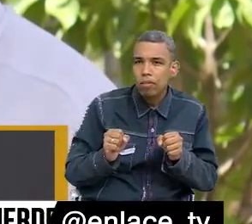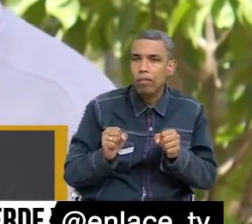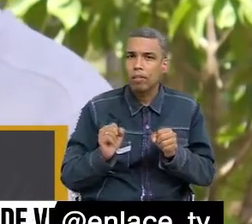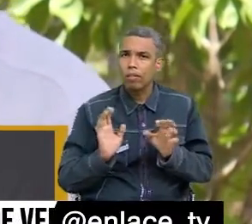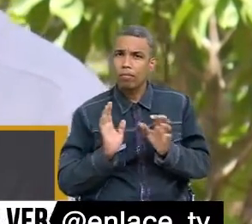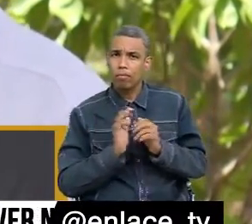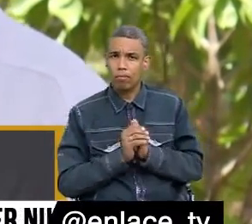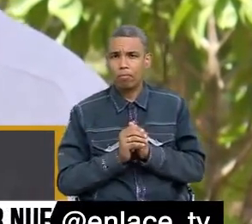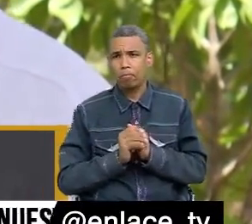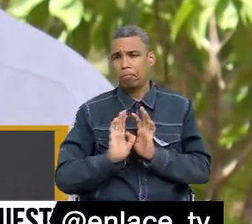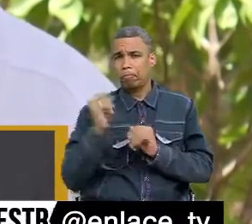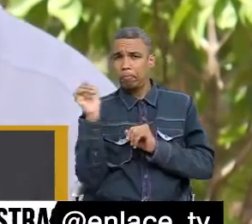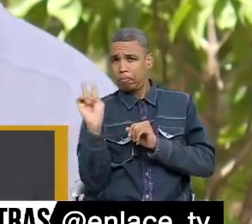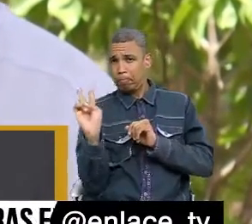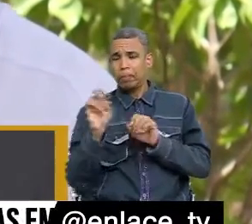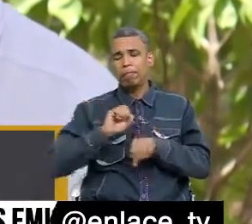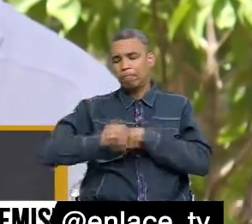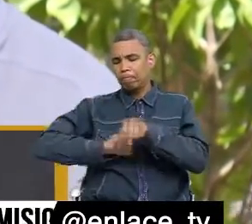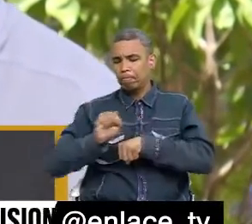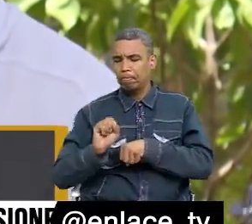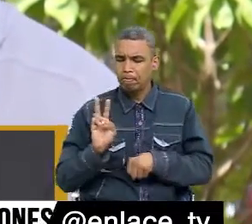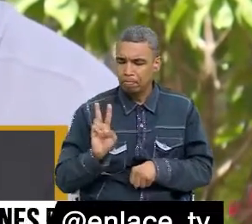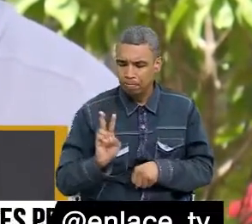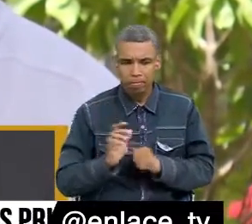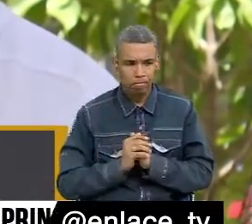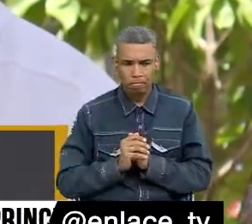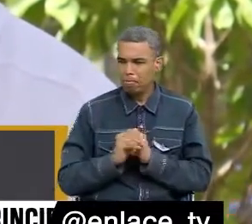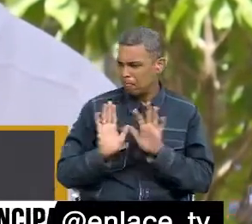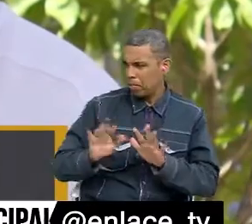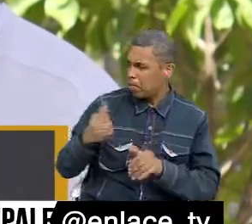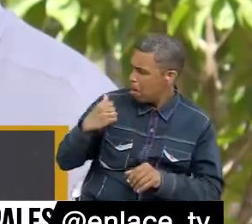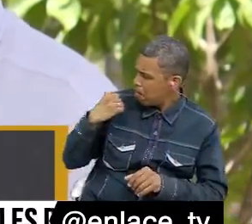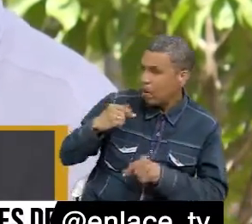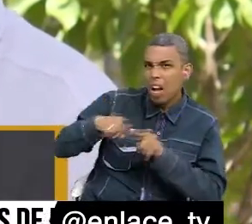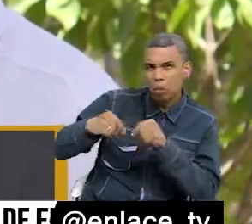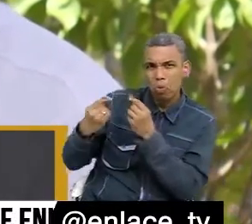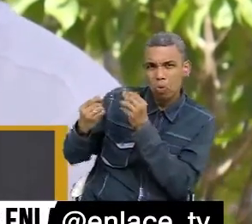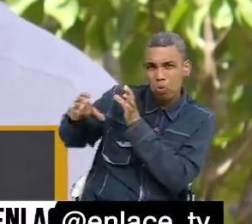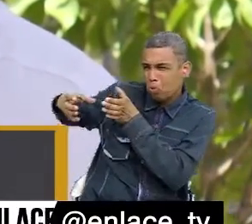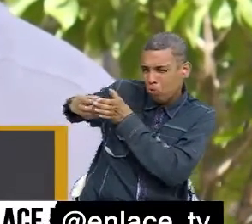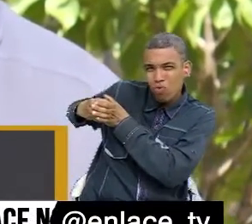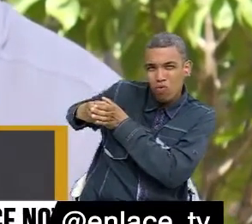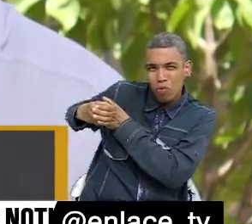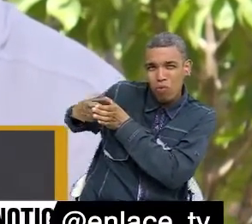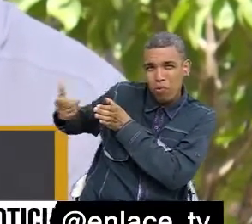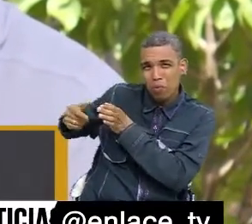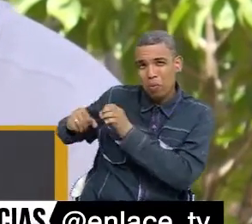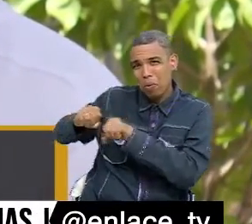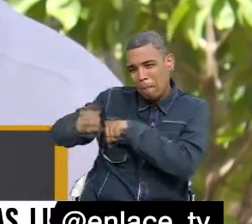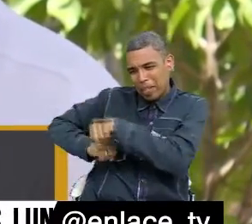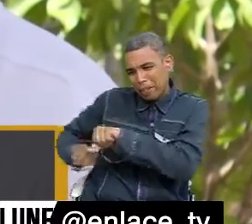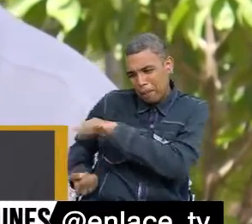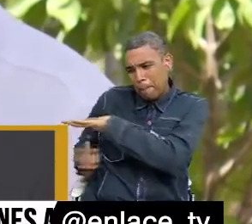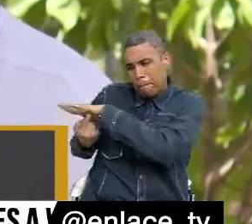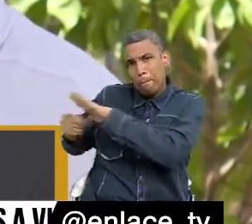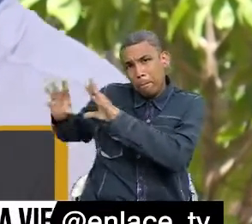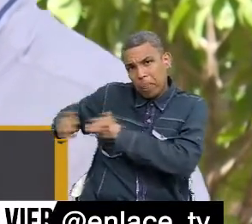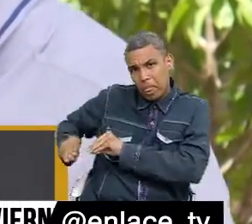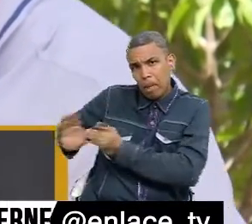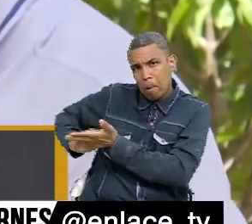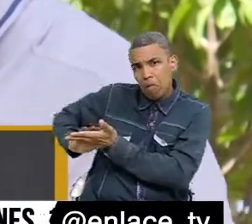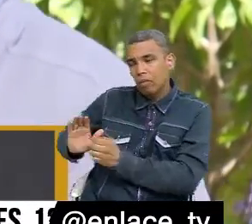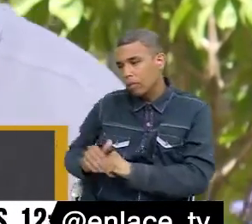pinchados y aprovecharon, hurtaron a mano armada, que es lo más grave, sus bicicletas, las montaron en una camioneta y se fueron. Hay una